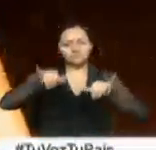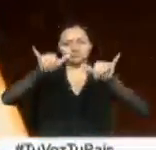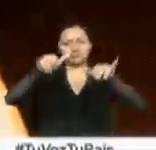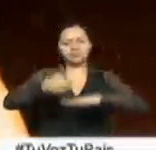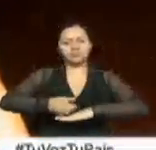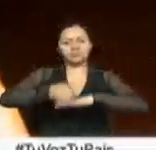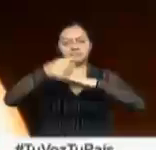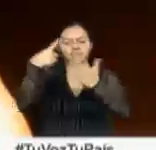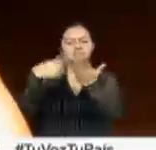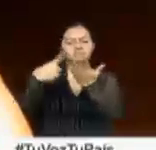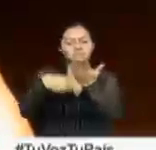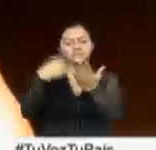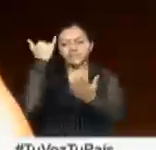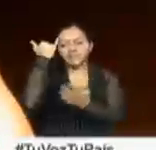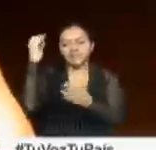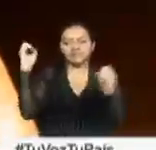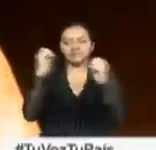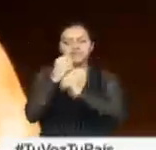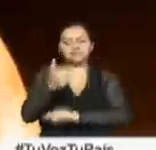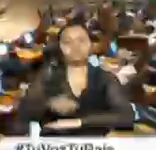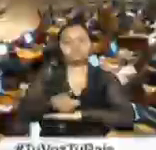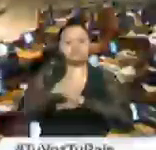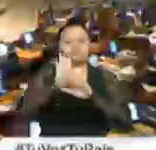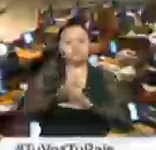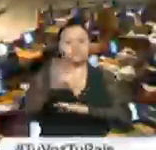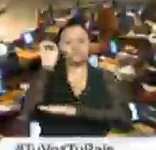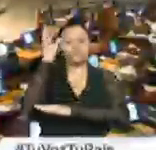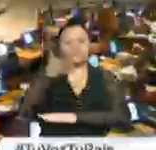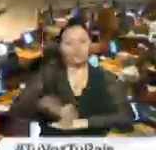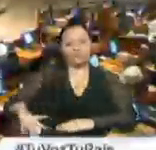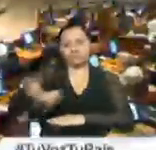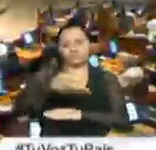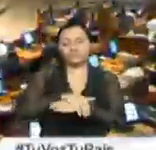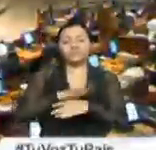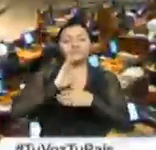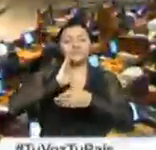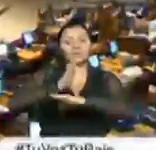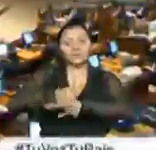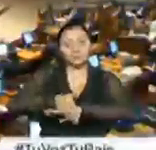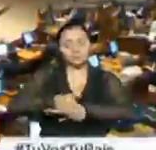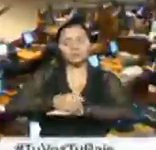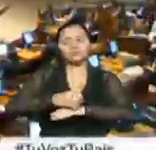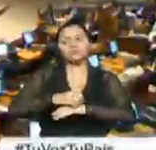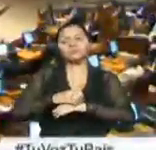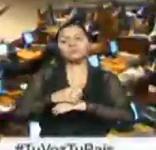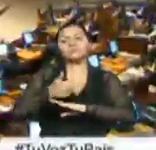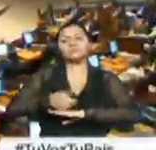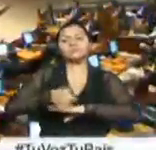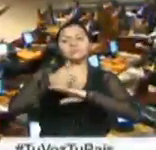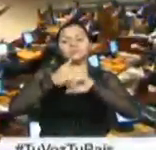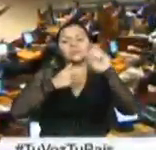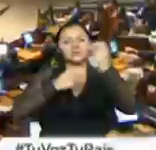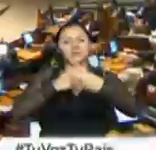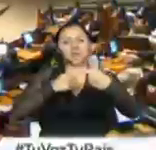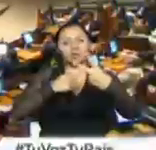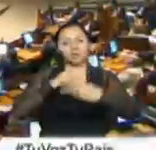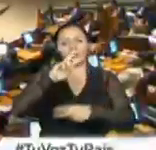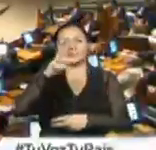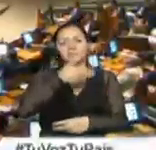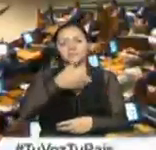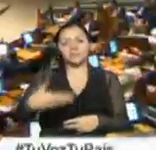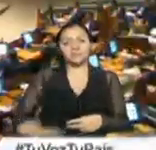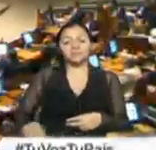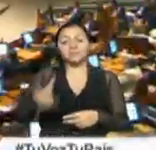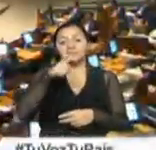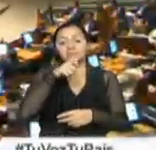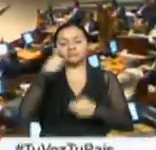alto el debate de ideas y la dignidad de este foro. Luego se procedió a elegir a la autoridad para la segunda vicepresidencia de la